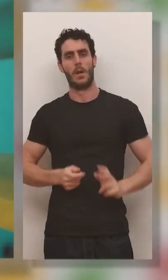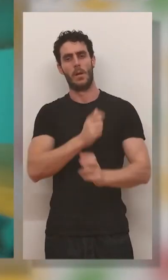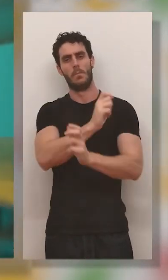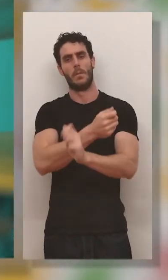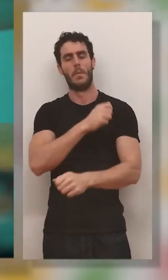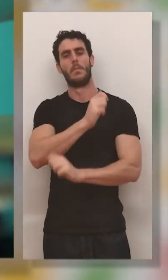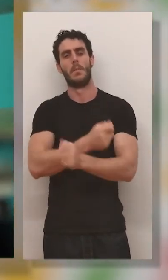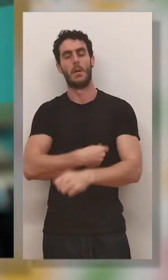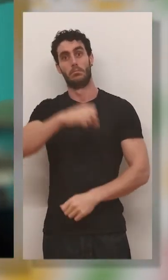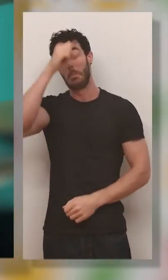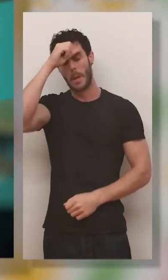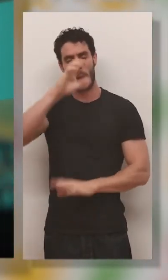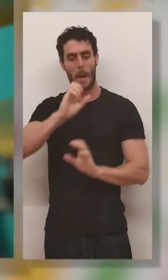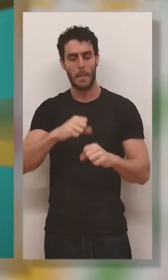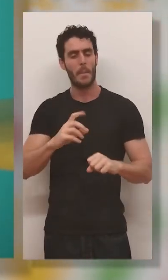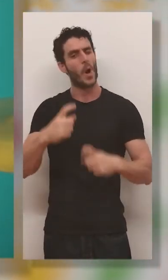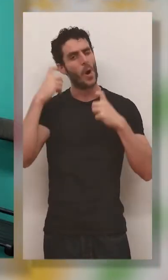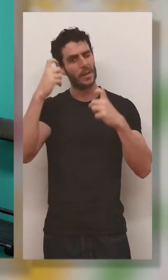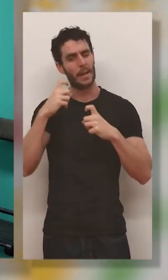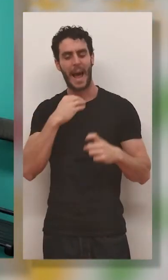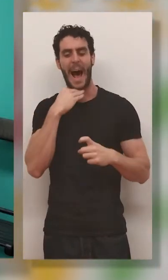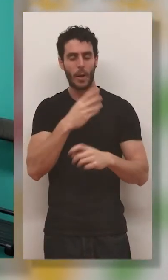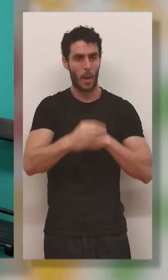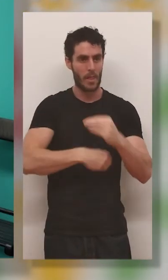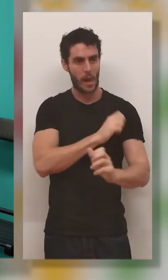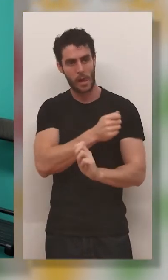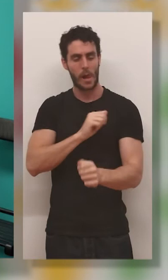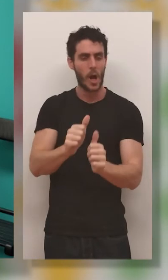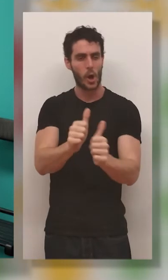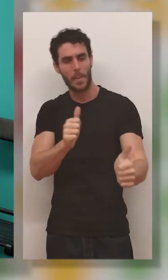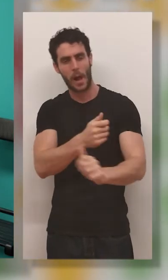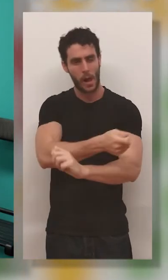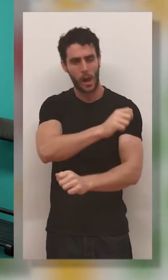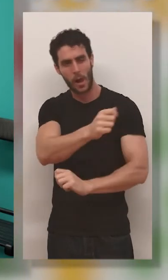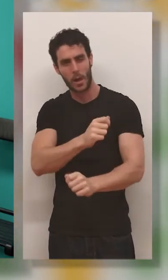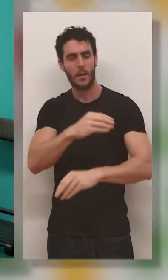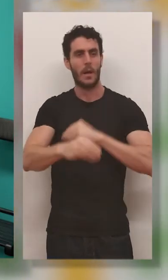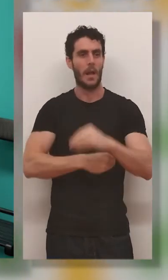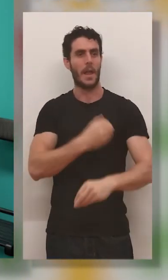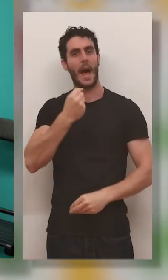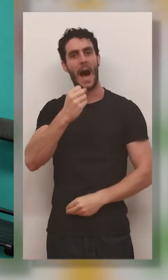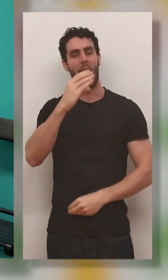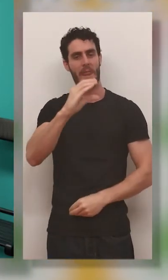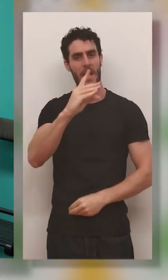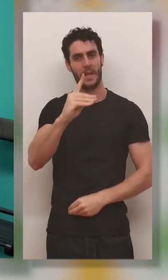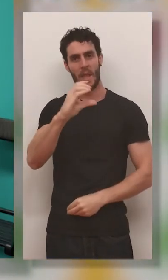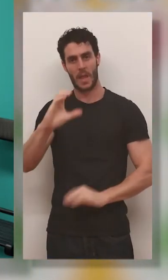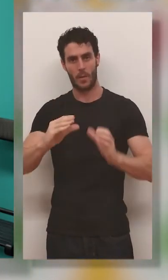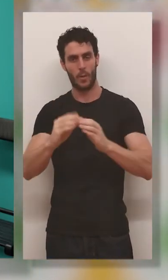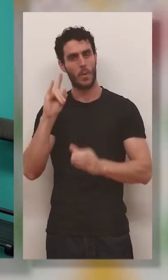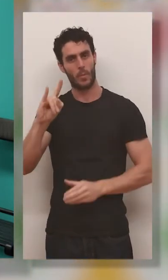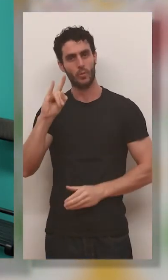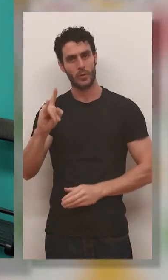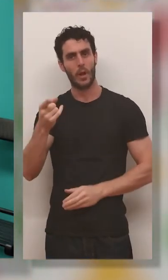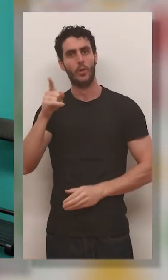tengas ni idea, siempre vas a intentar copiar a los grandes, pues te vas a poner a AC/DC o te vas a poner a Guns N'